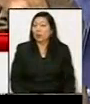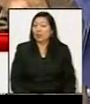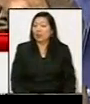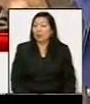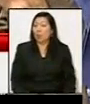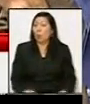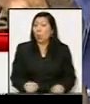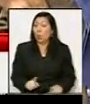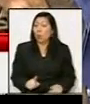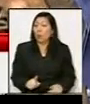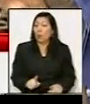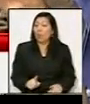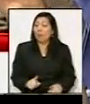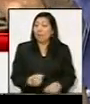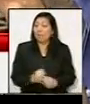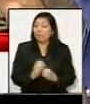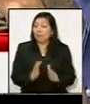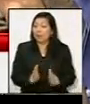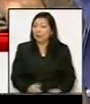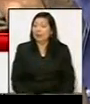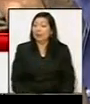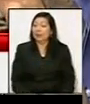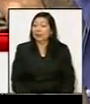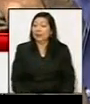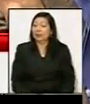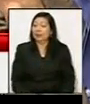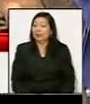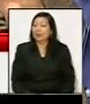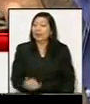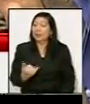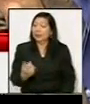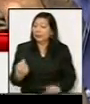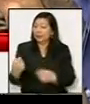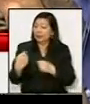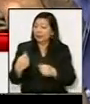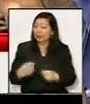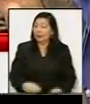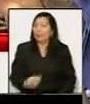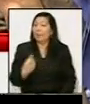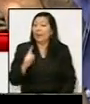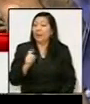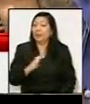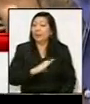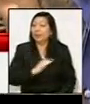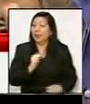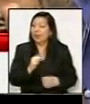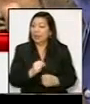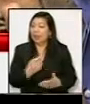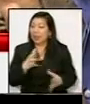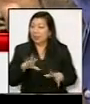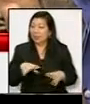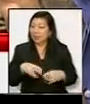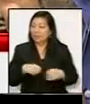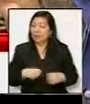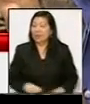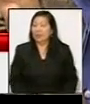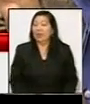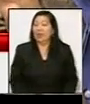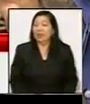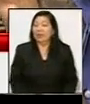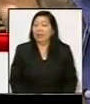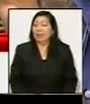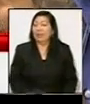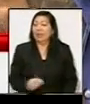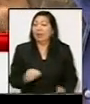cuando es formador de causa es obligatorio para el fiscal de la nación el aceptar que lo que